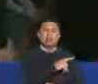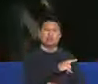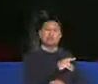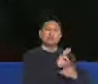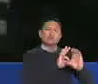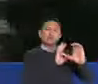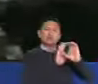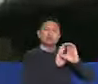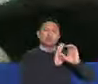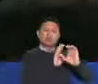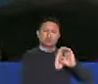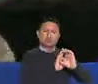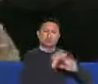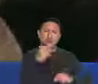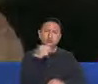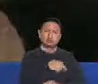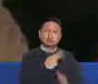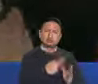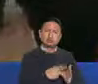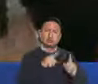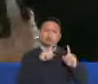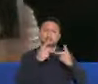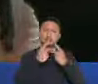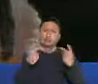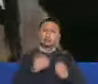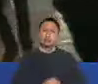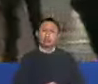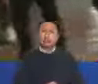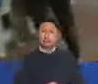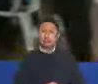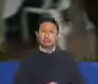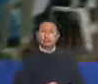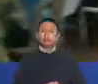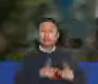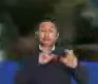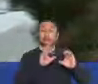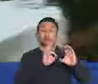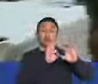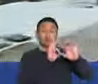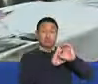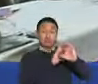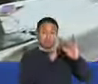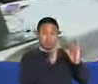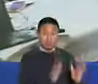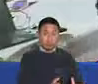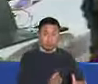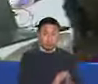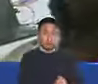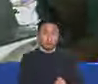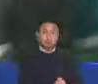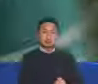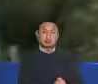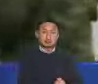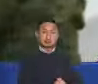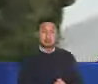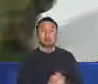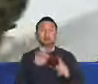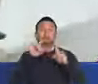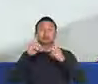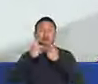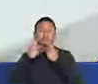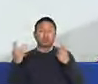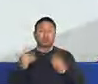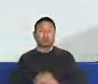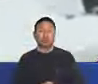Participación Ciudadana y también con la consulta? Bueno, en lo referente al Consejo de Participación Ciudadana y Control Social y al referéndum,